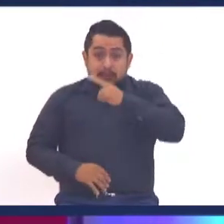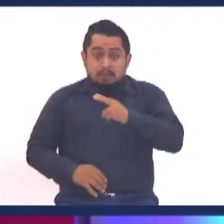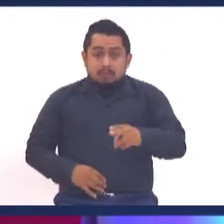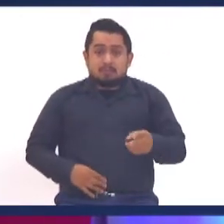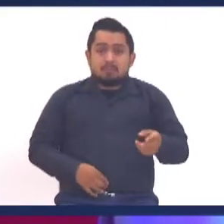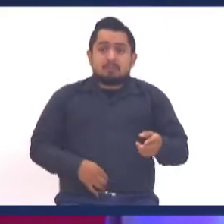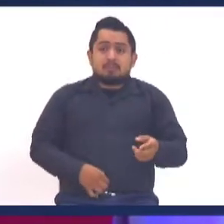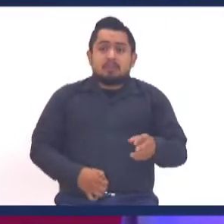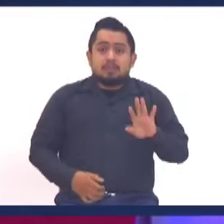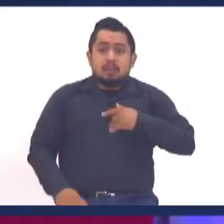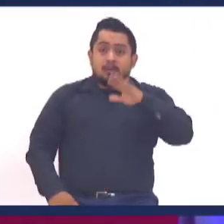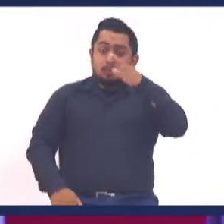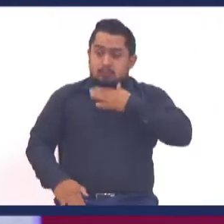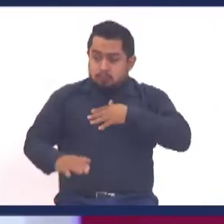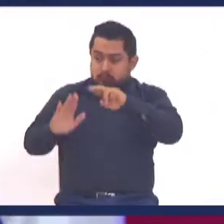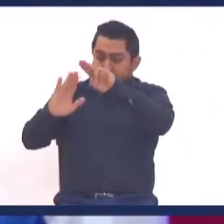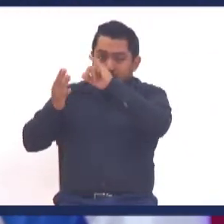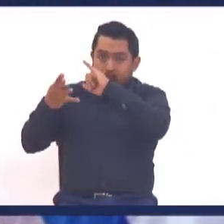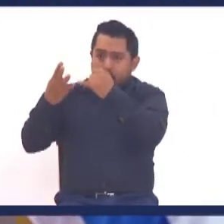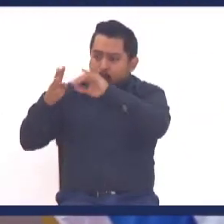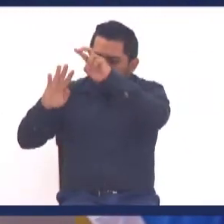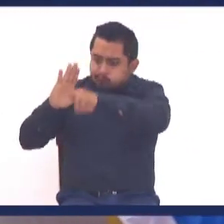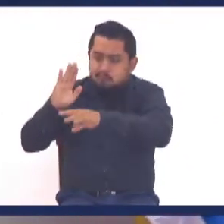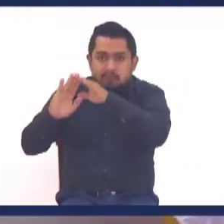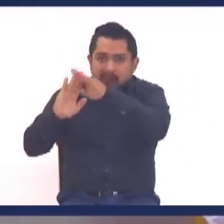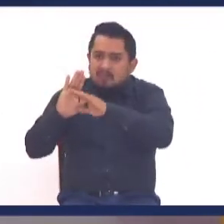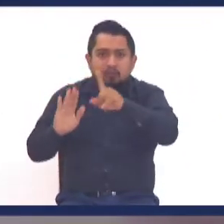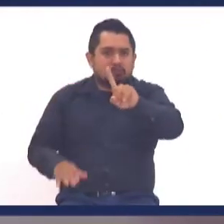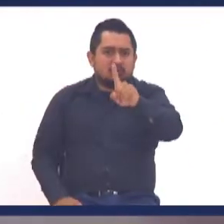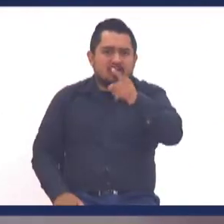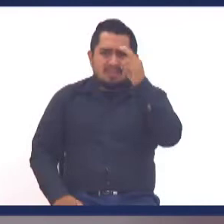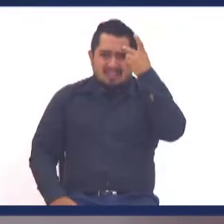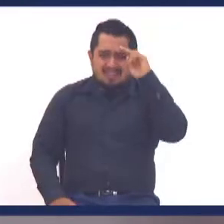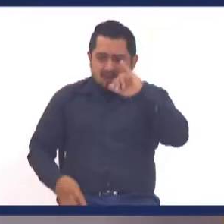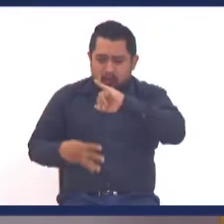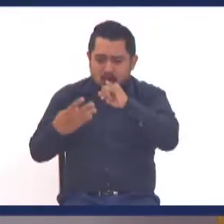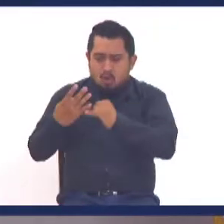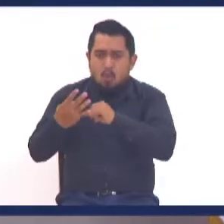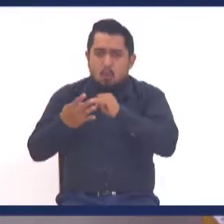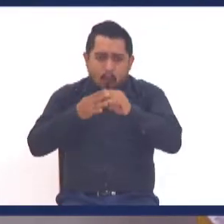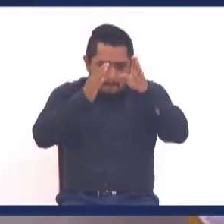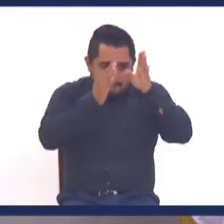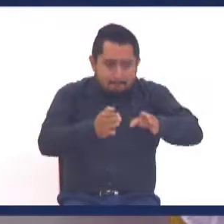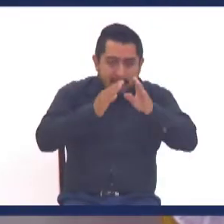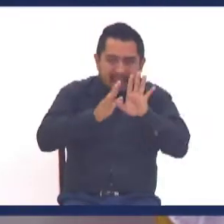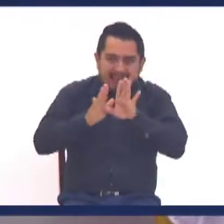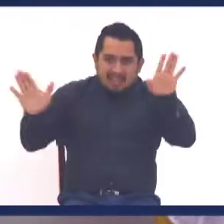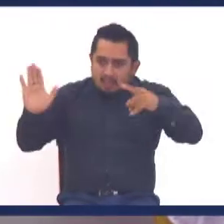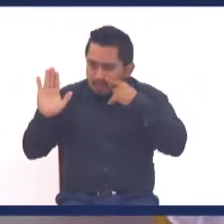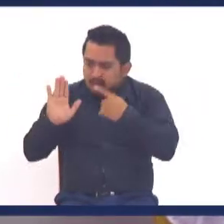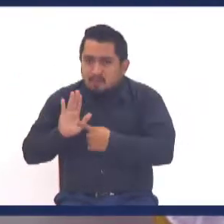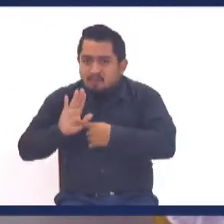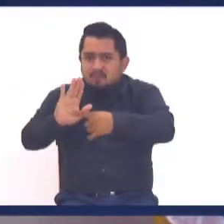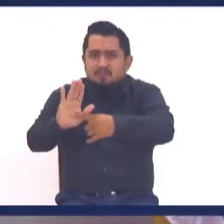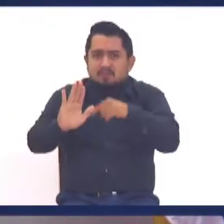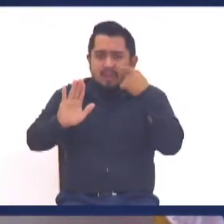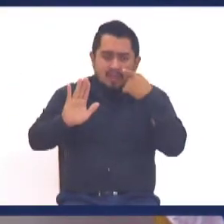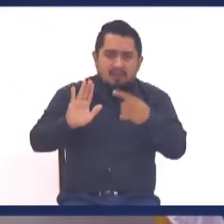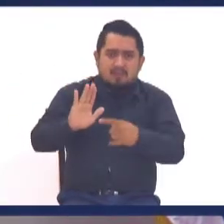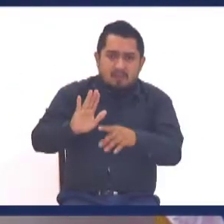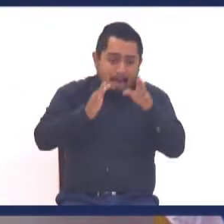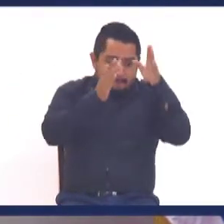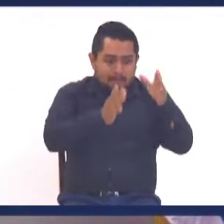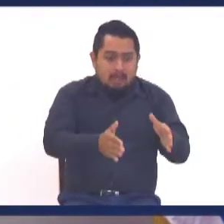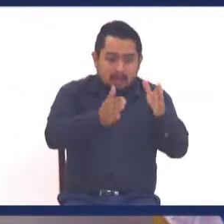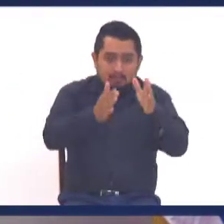juan y no porque los tes desestimando pero es maravilloso como da a conocer la persona de cristo y como narra